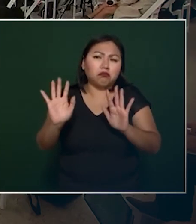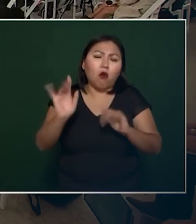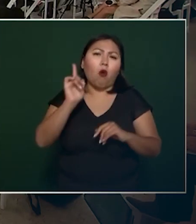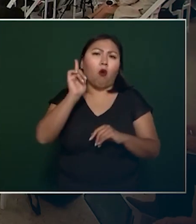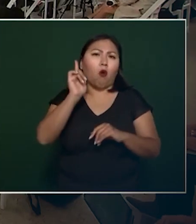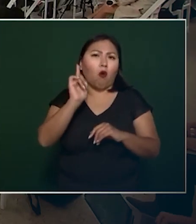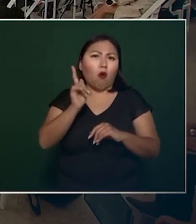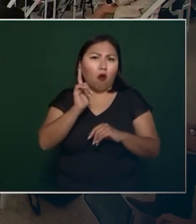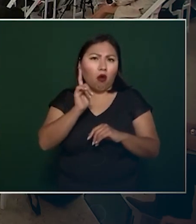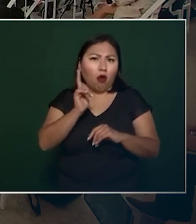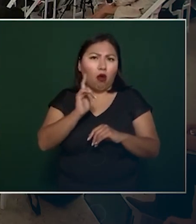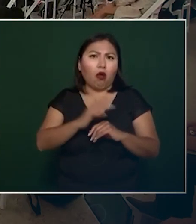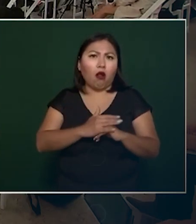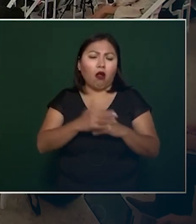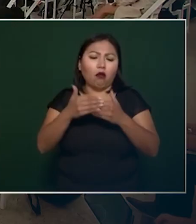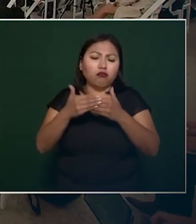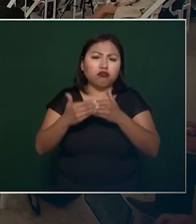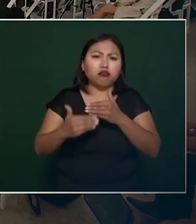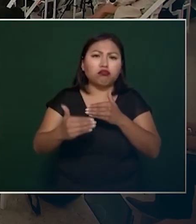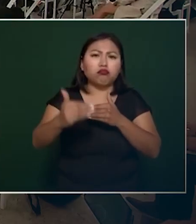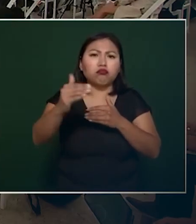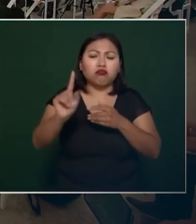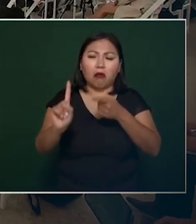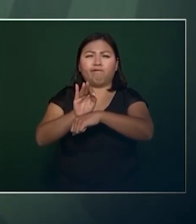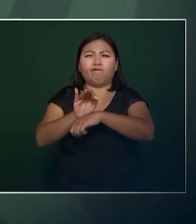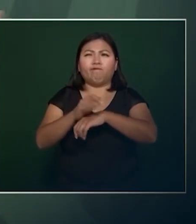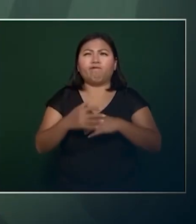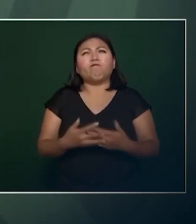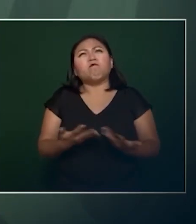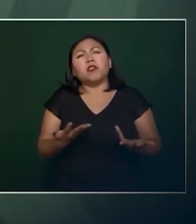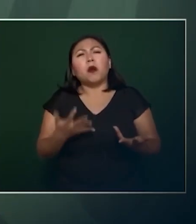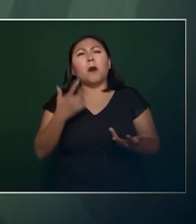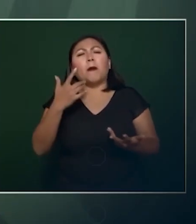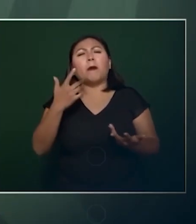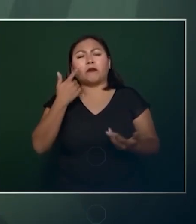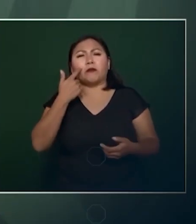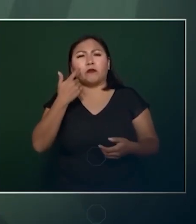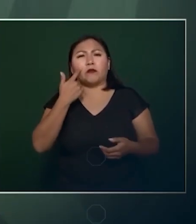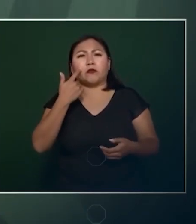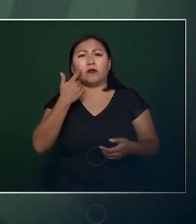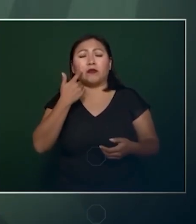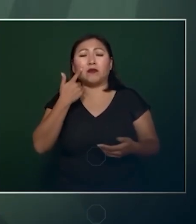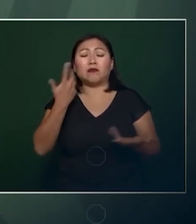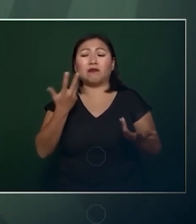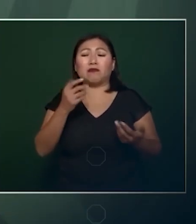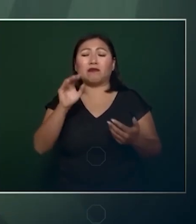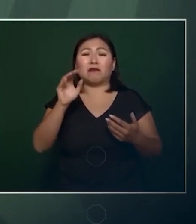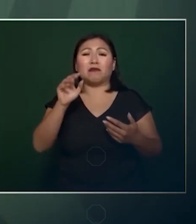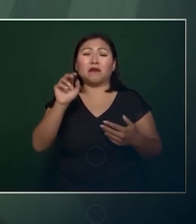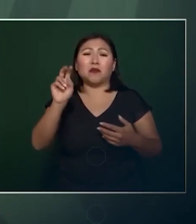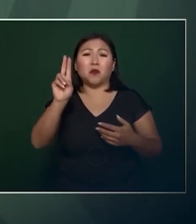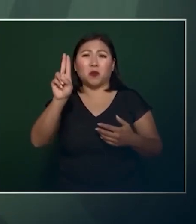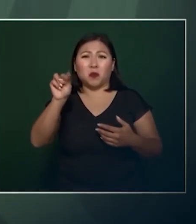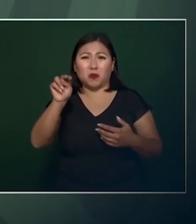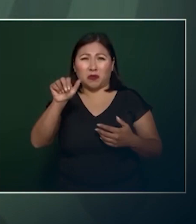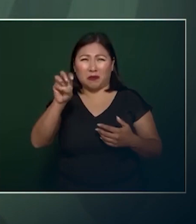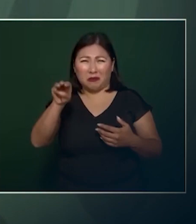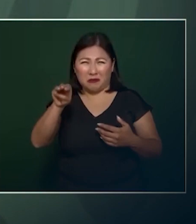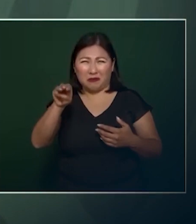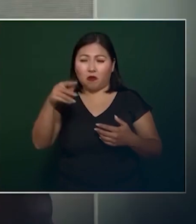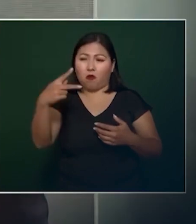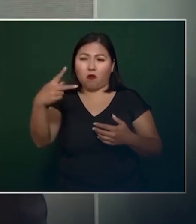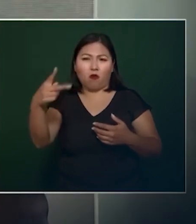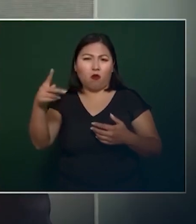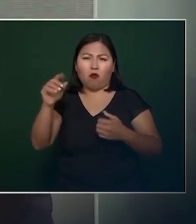en la UNAM, porque han limitado mucho el avance de